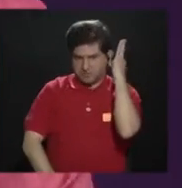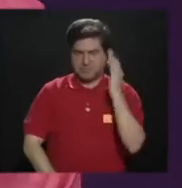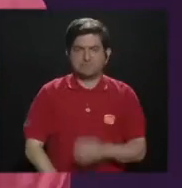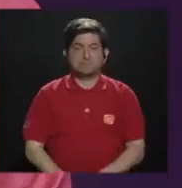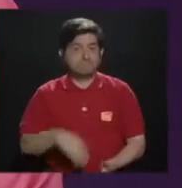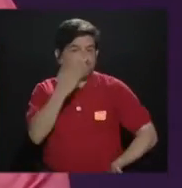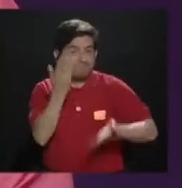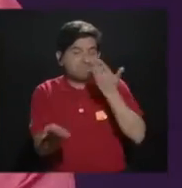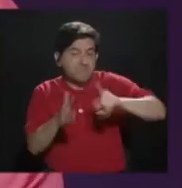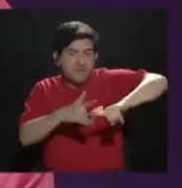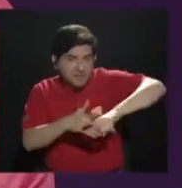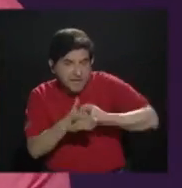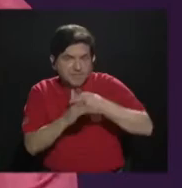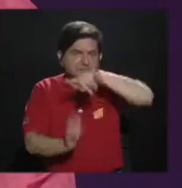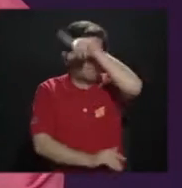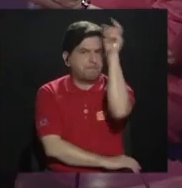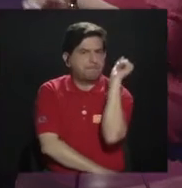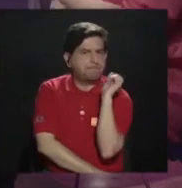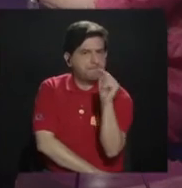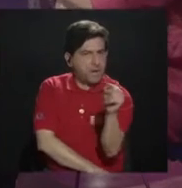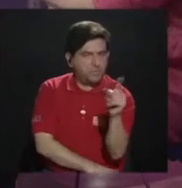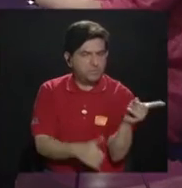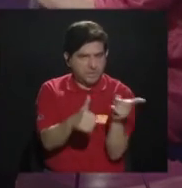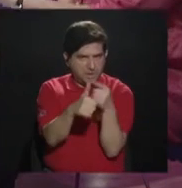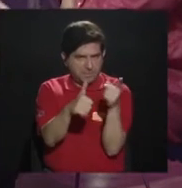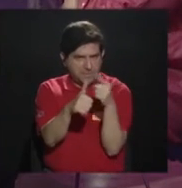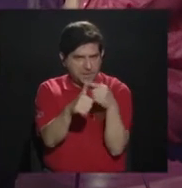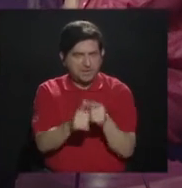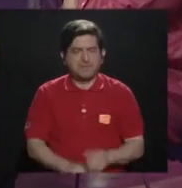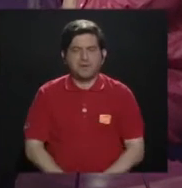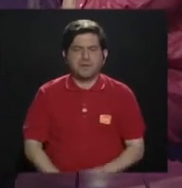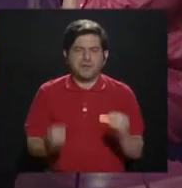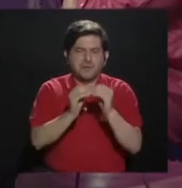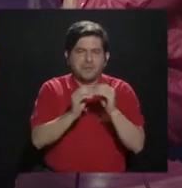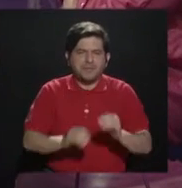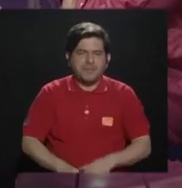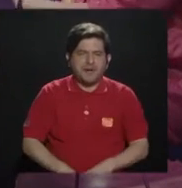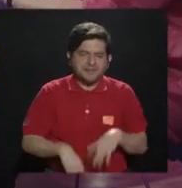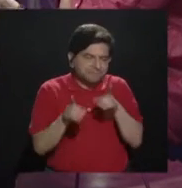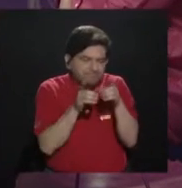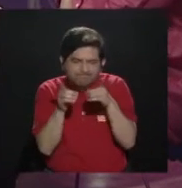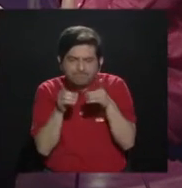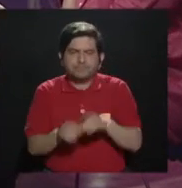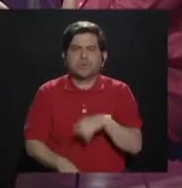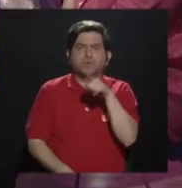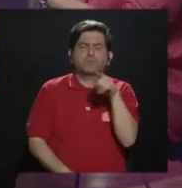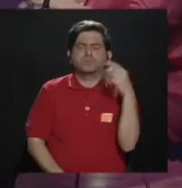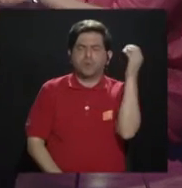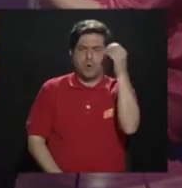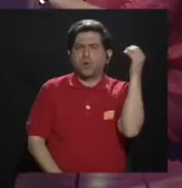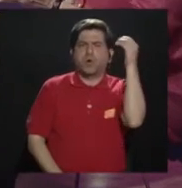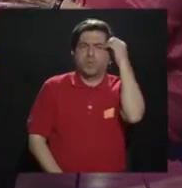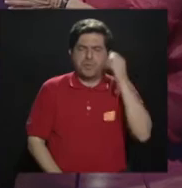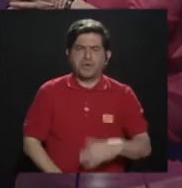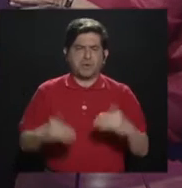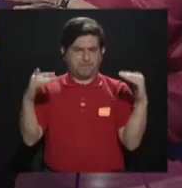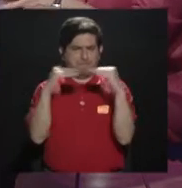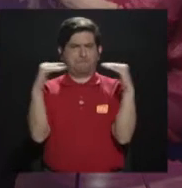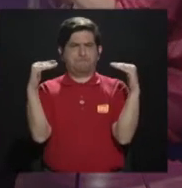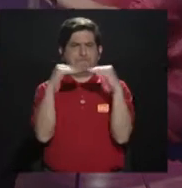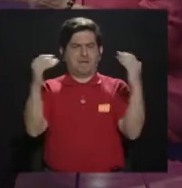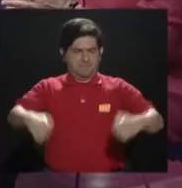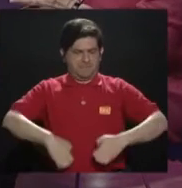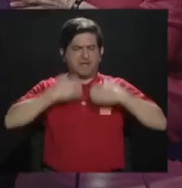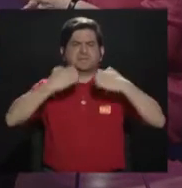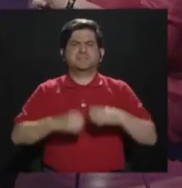Entonces, tal vez empecemos por la pregunta primero más descriptiva. ¿Qué opinan ustedes de que exista paridad?